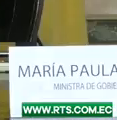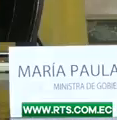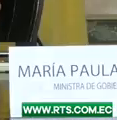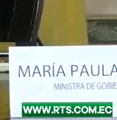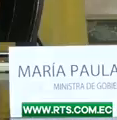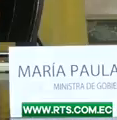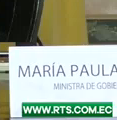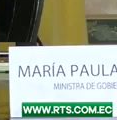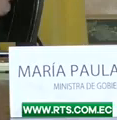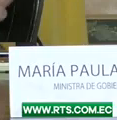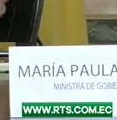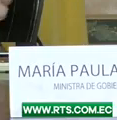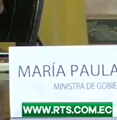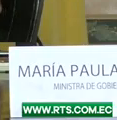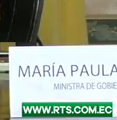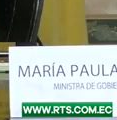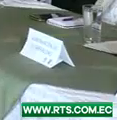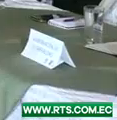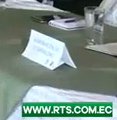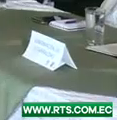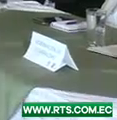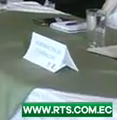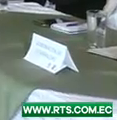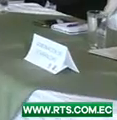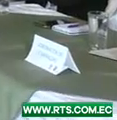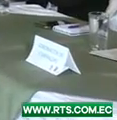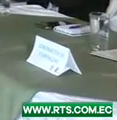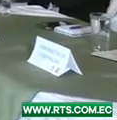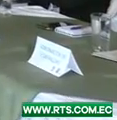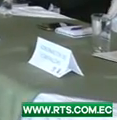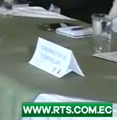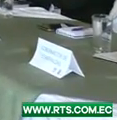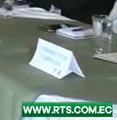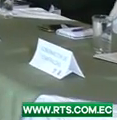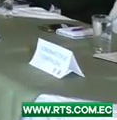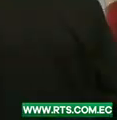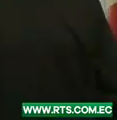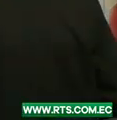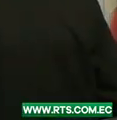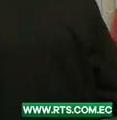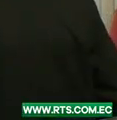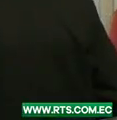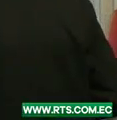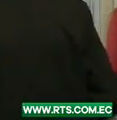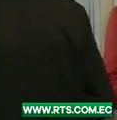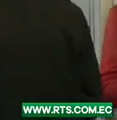paula romo ministra de gobierno esta sesión de coordinación gubernamental fue reservada